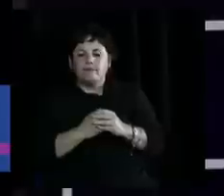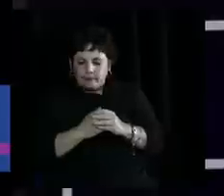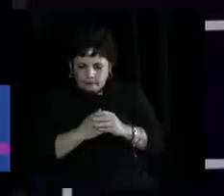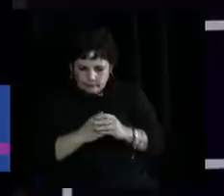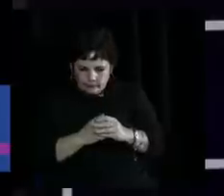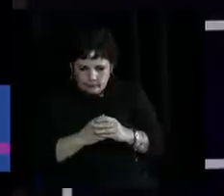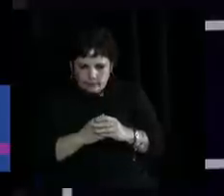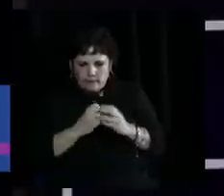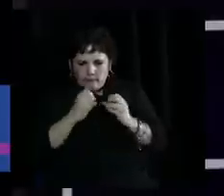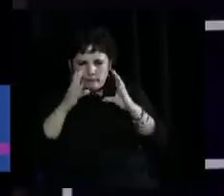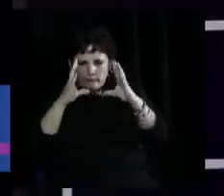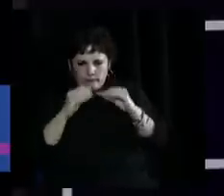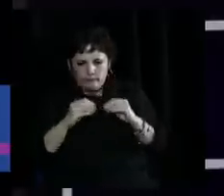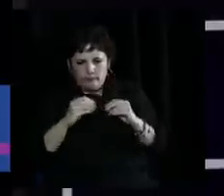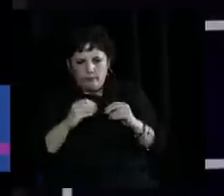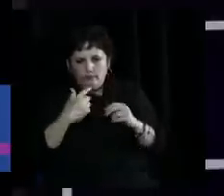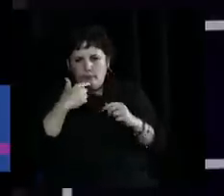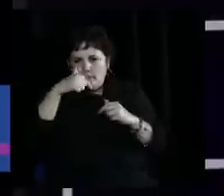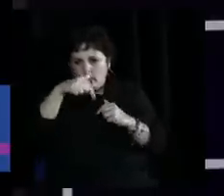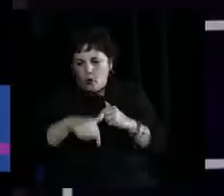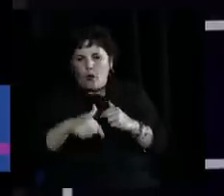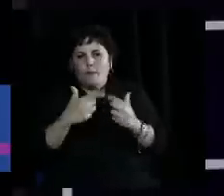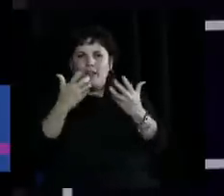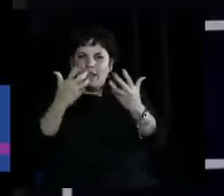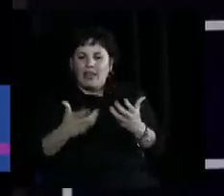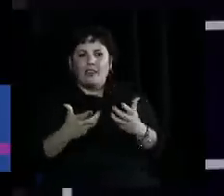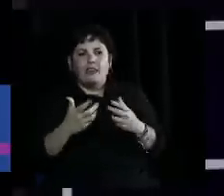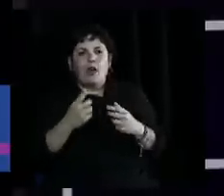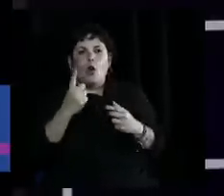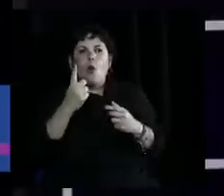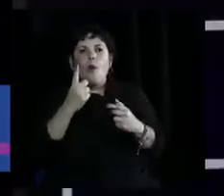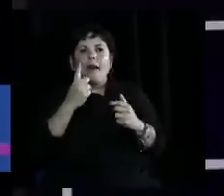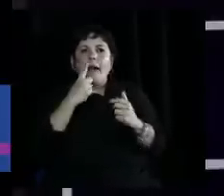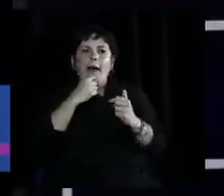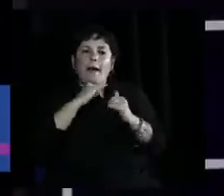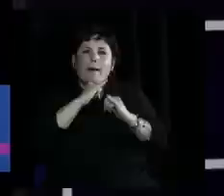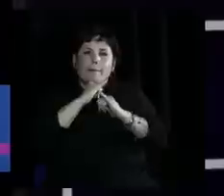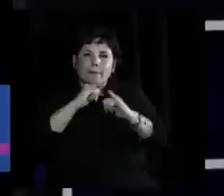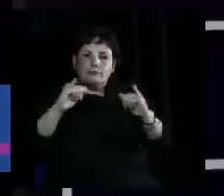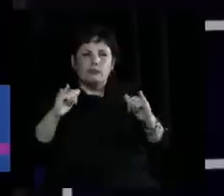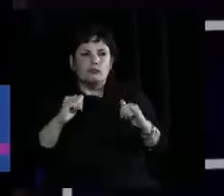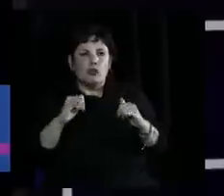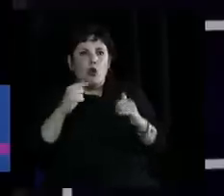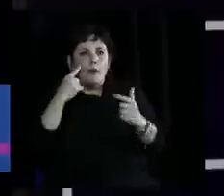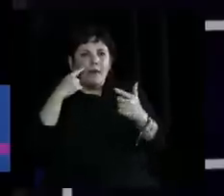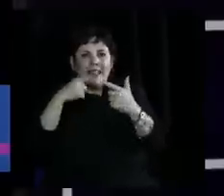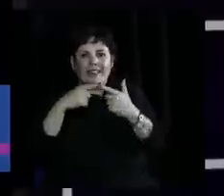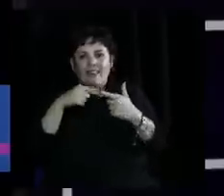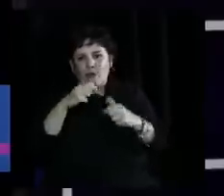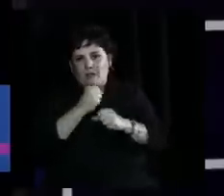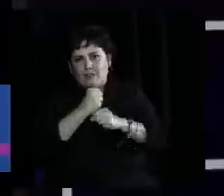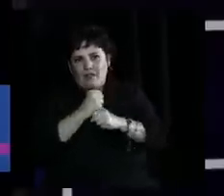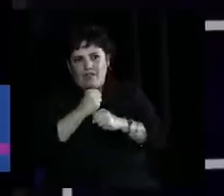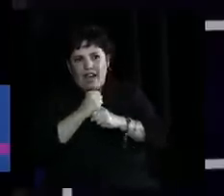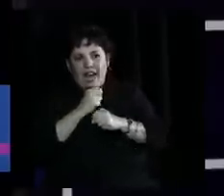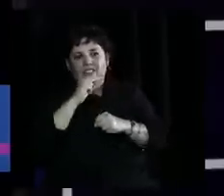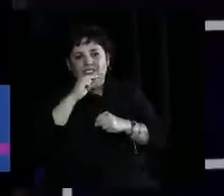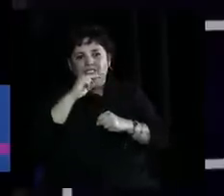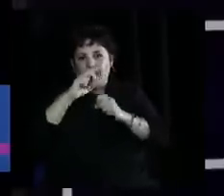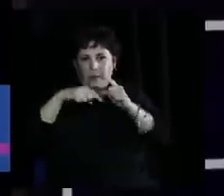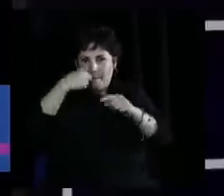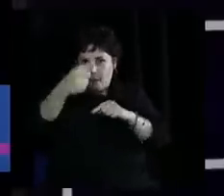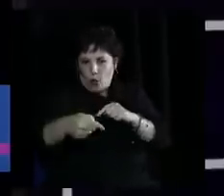Leandro, ¿cómo andás? Hoy quería hacer una ligera mención, porque en realidad el propósito de esto es trabajarlo el viernes